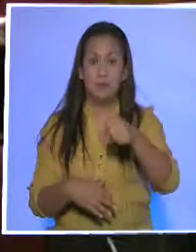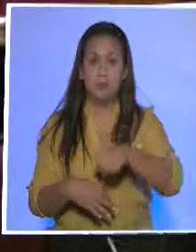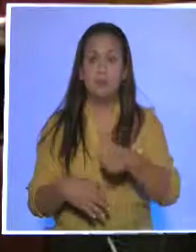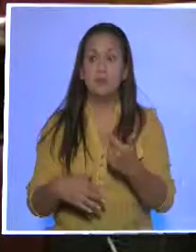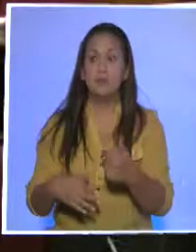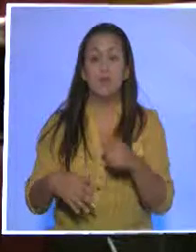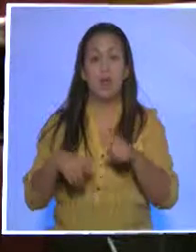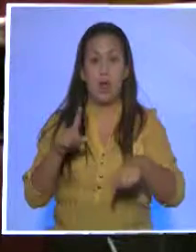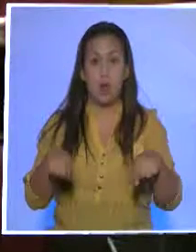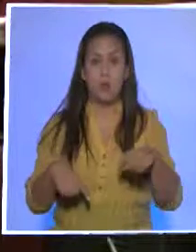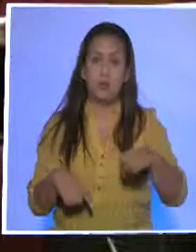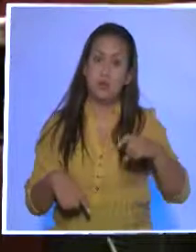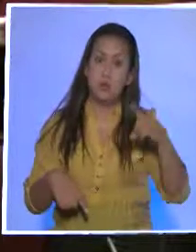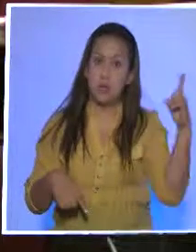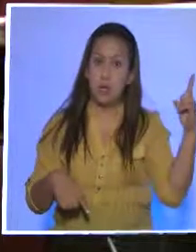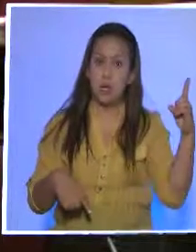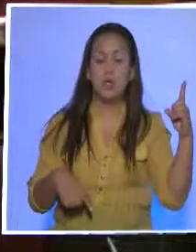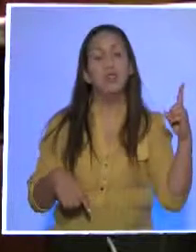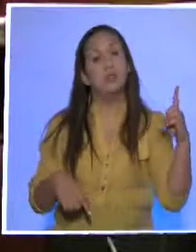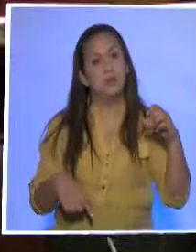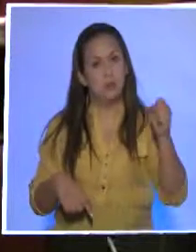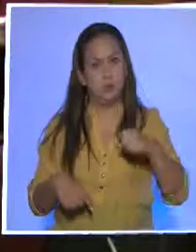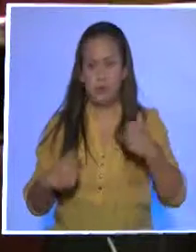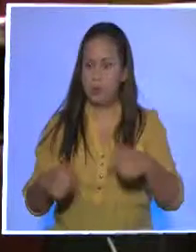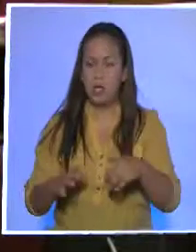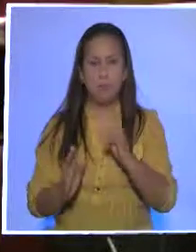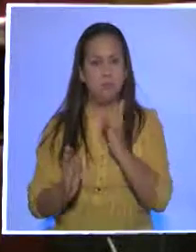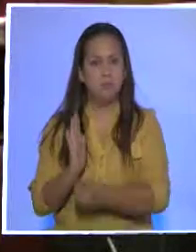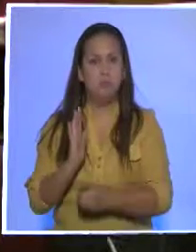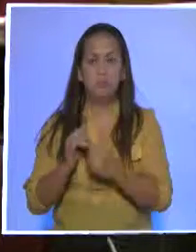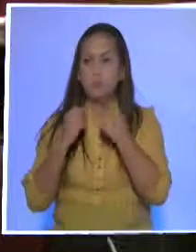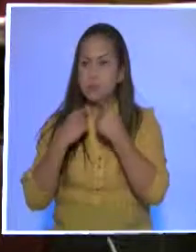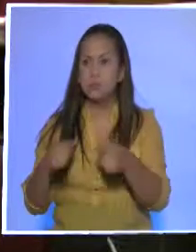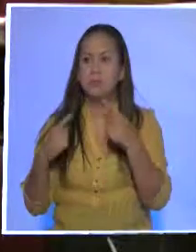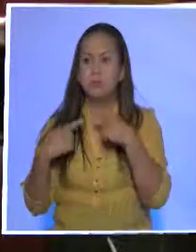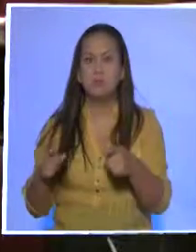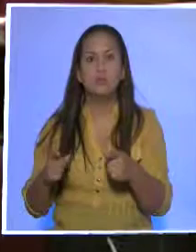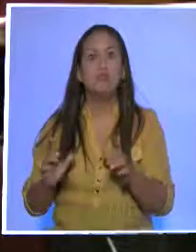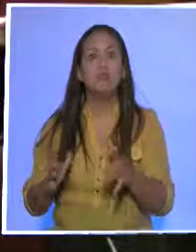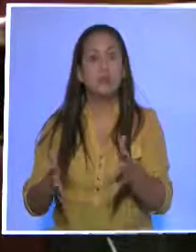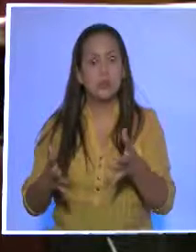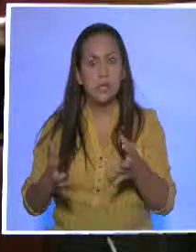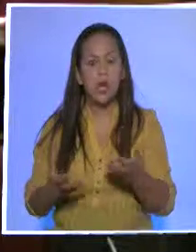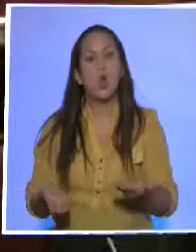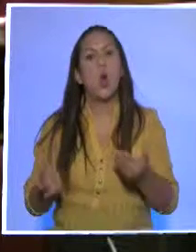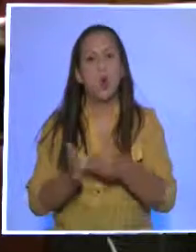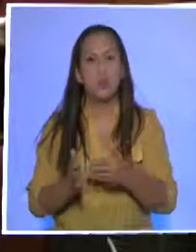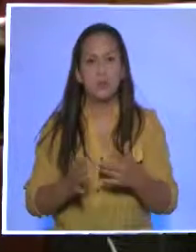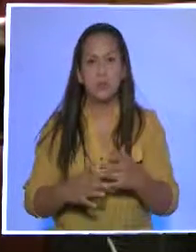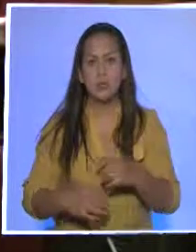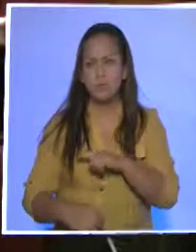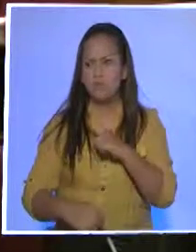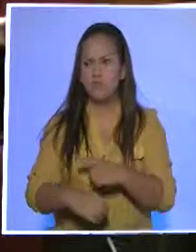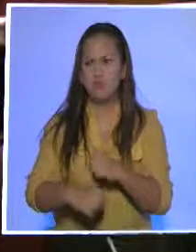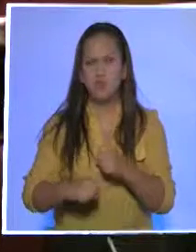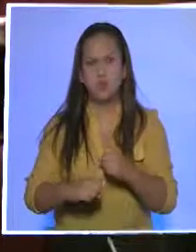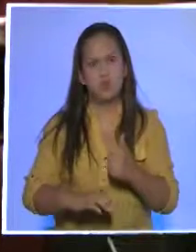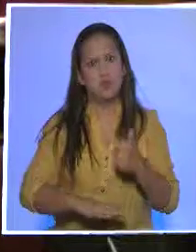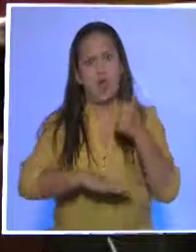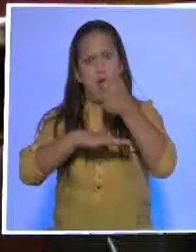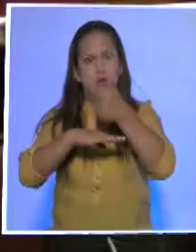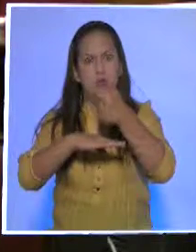ideológica latinoamericana que según se ha denunciado buscan recuperar los espacios de poder perdidos pero además en el el up